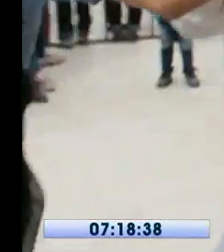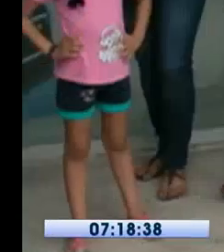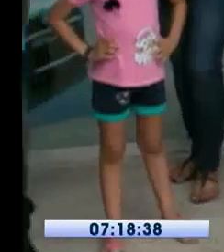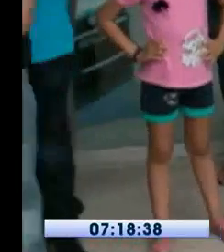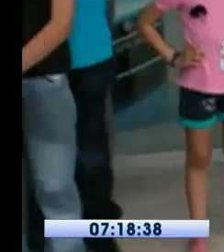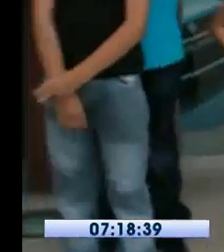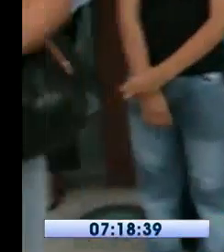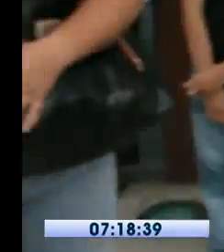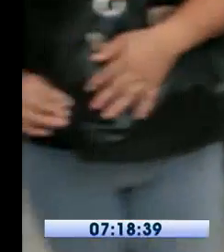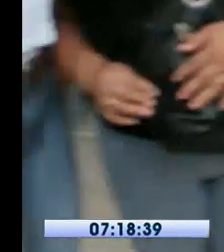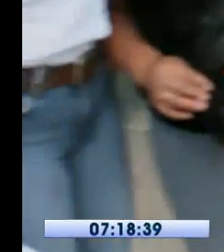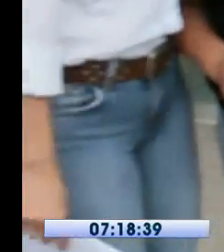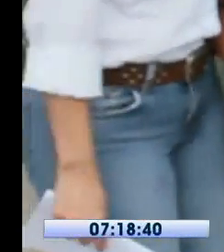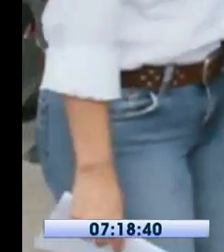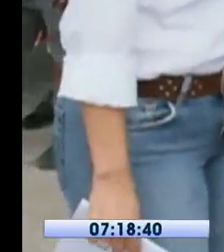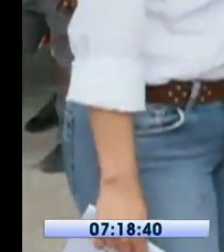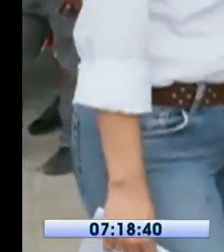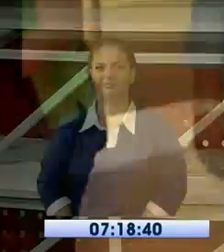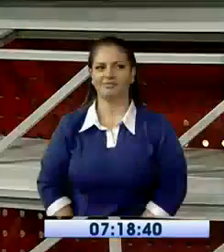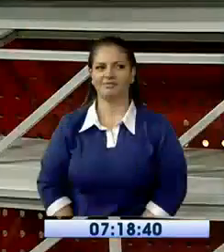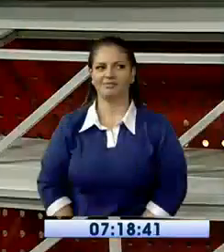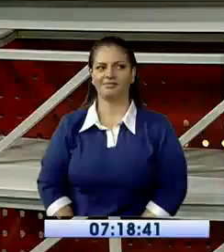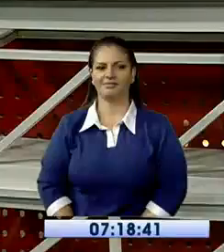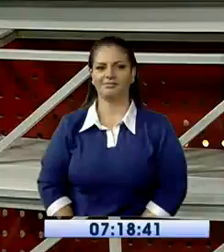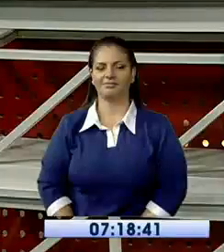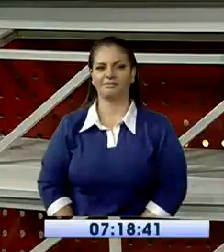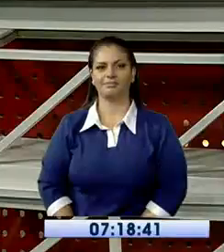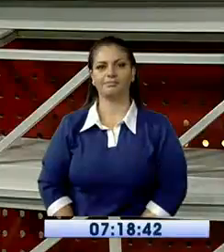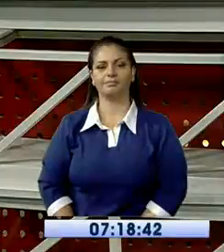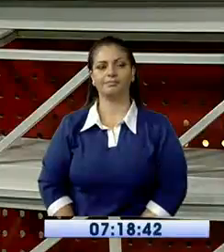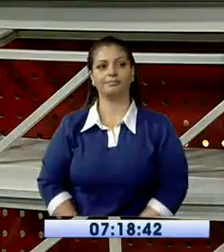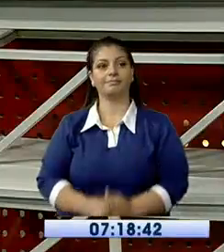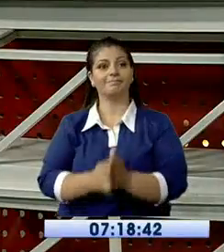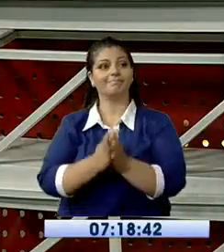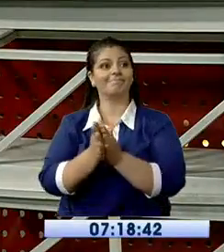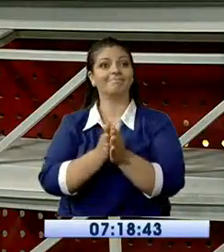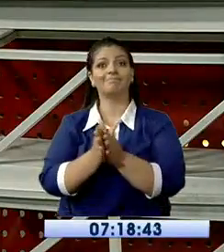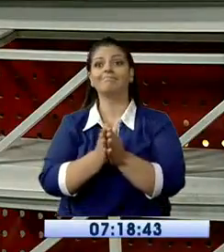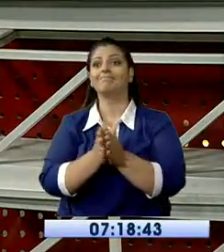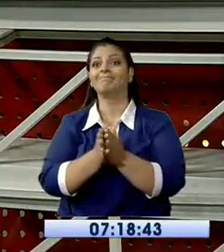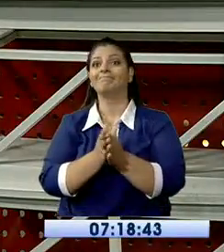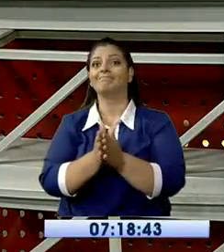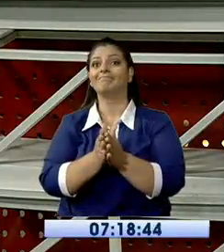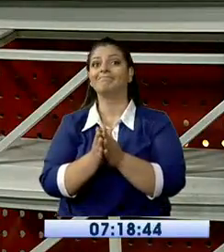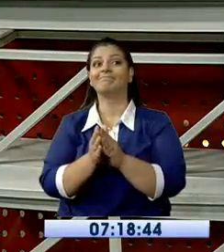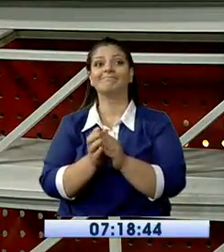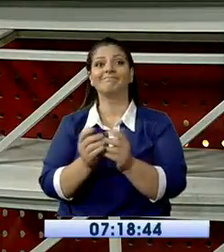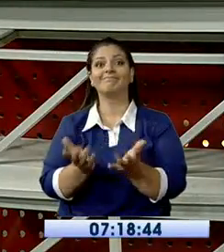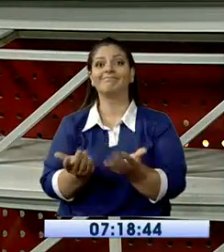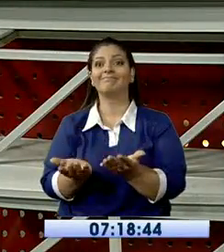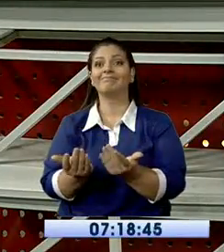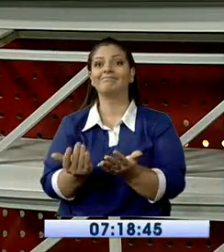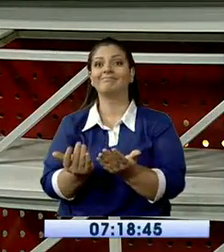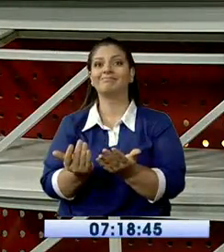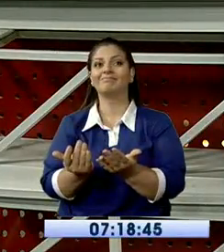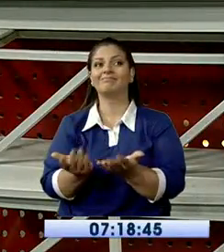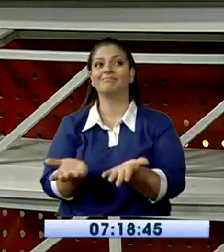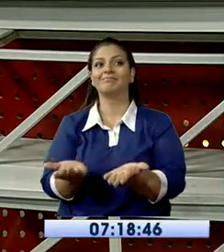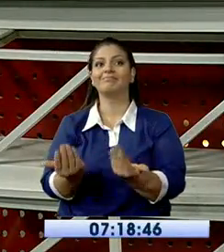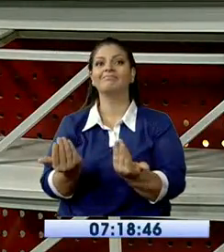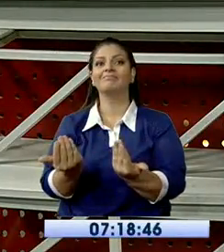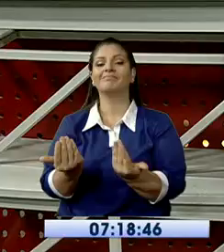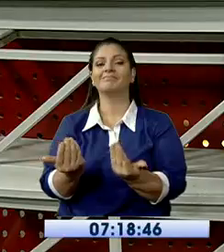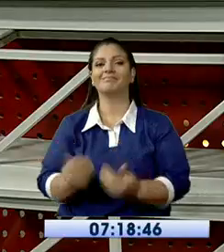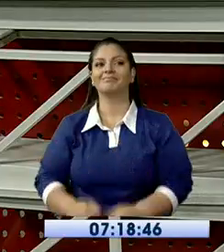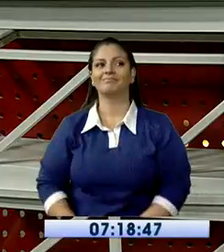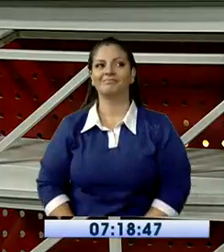paz? Claro. Bueno. ¿Estamos listos? Ah, ya. Sí, ¿por qué? Porque como a